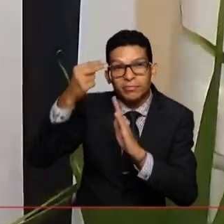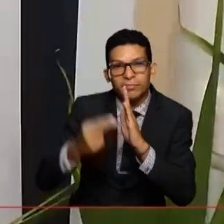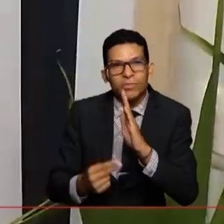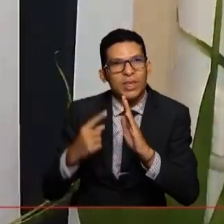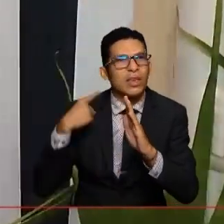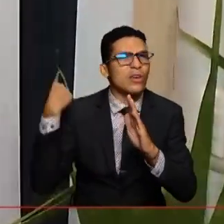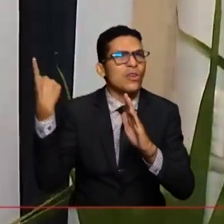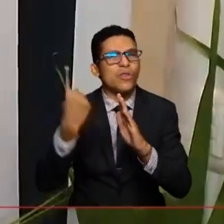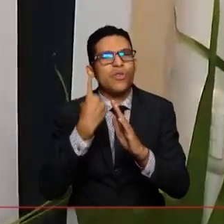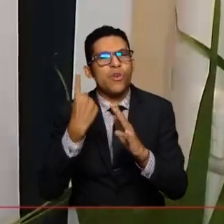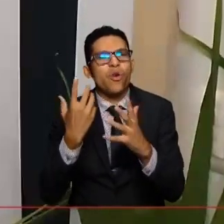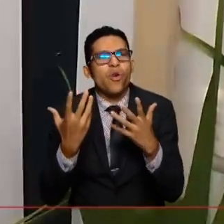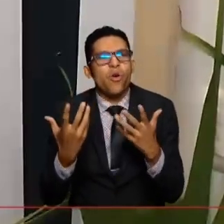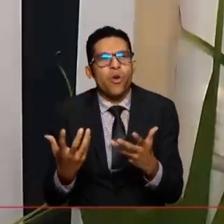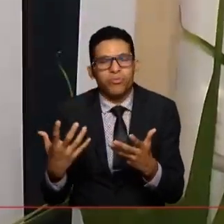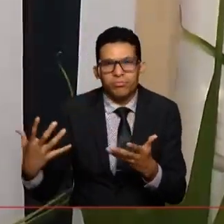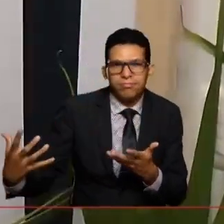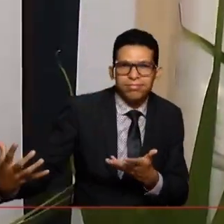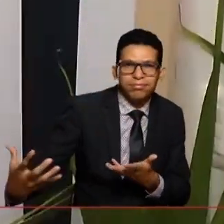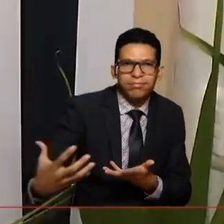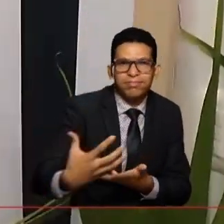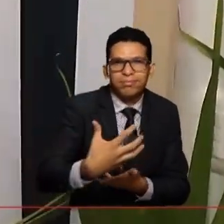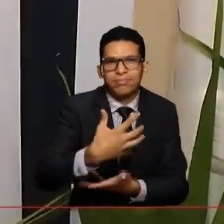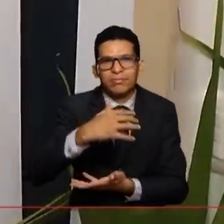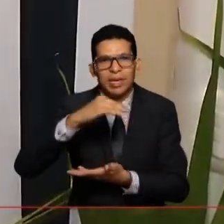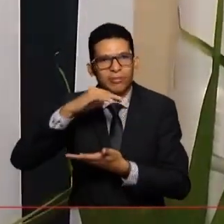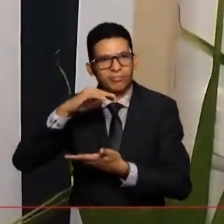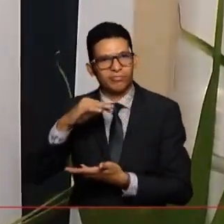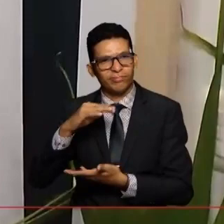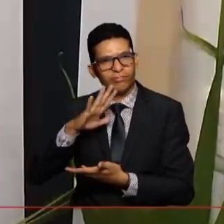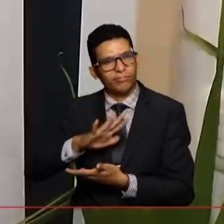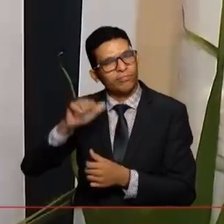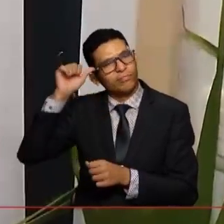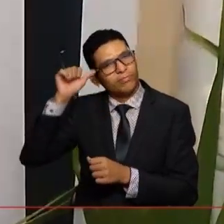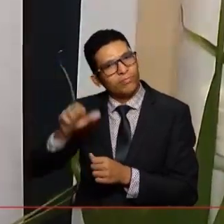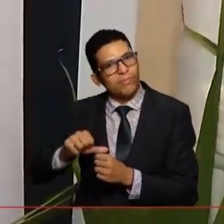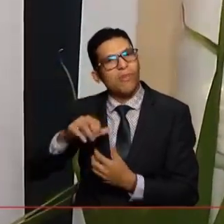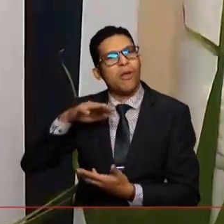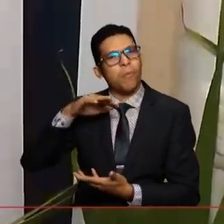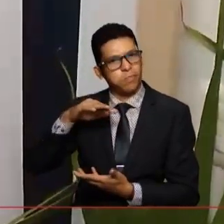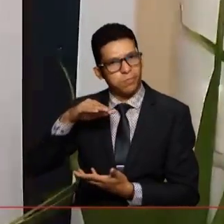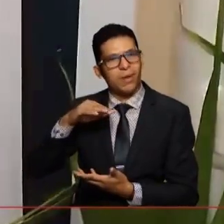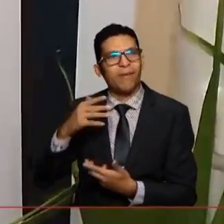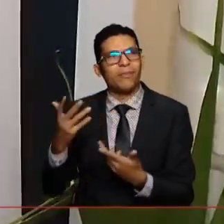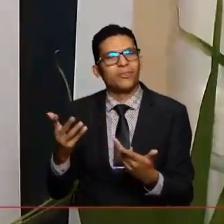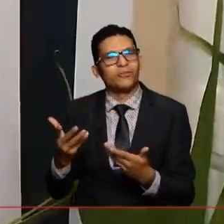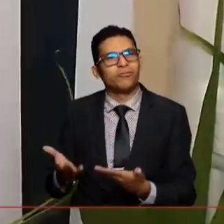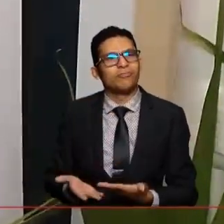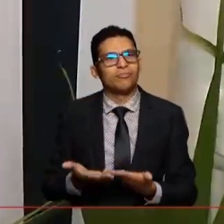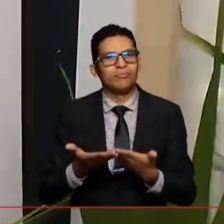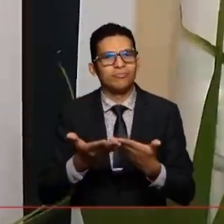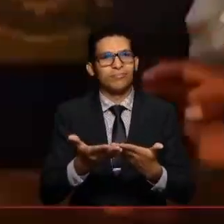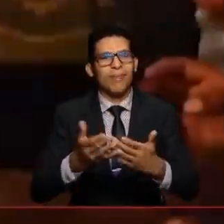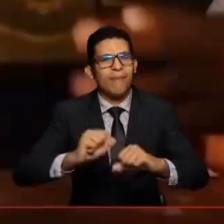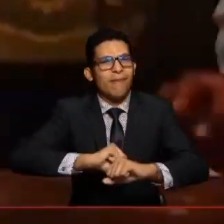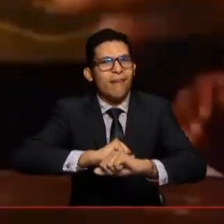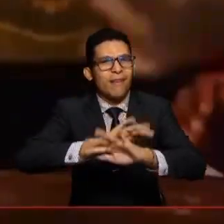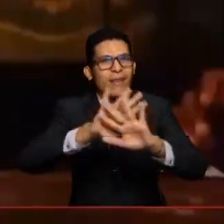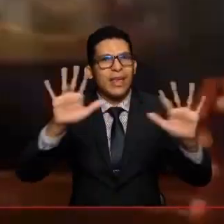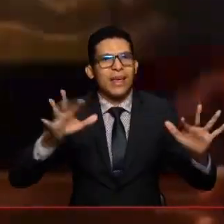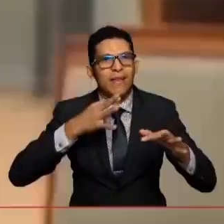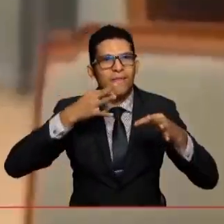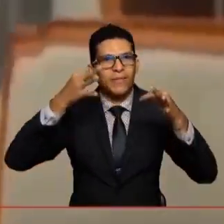cómo se recoge esa memoria. Y cuando se recoge esa memoria, lo importante es llevar hasta un esclarecimiento de la